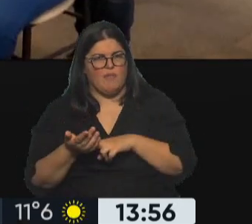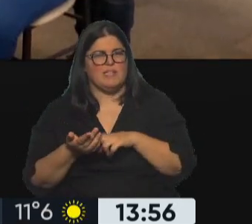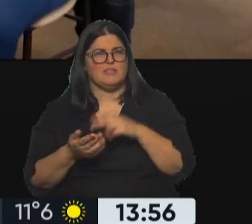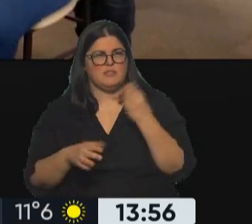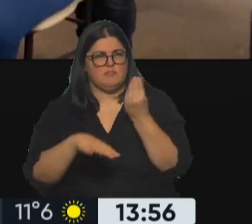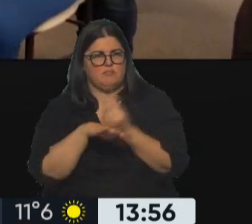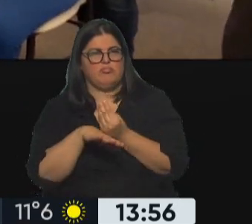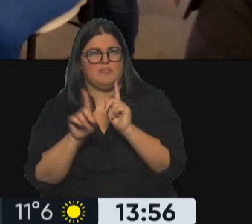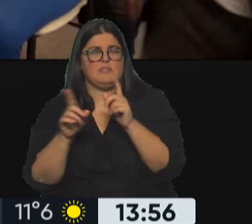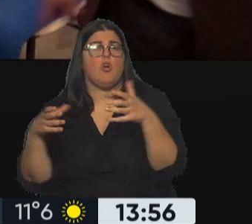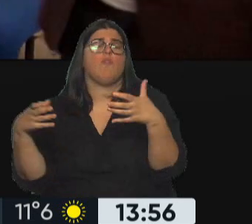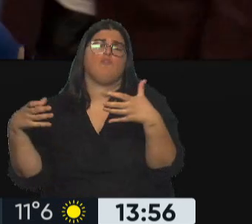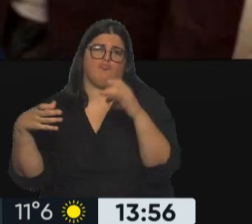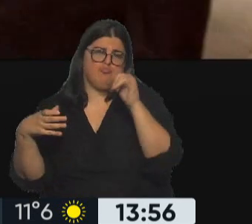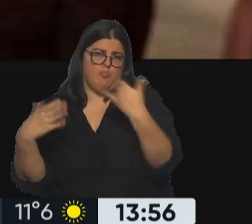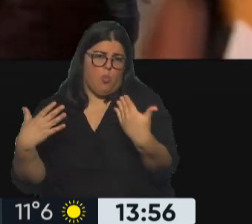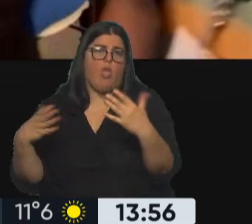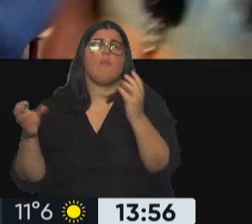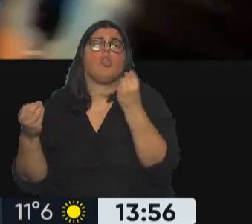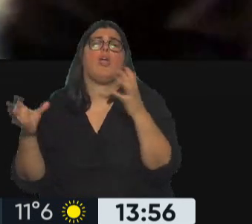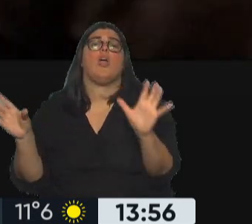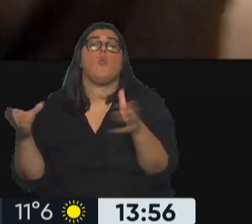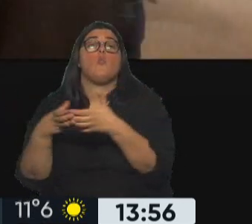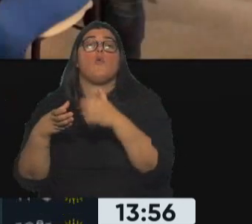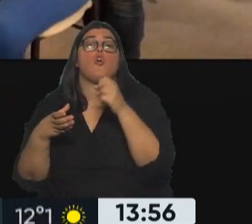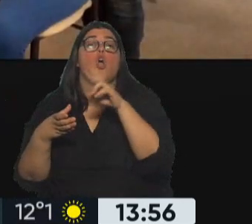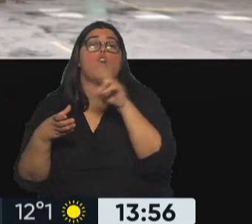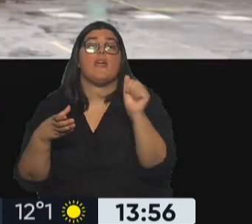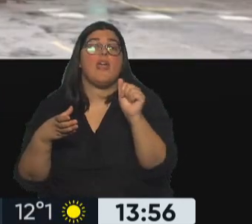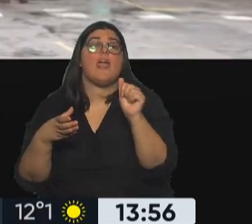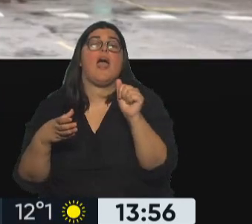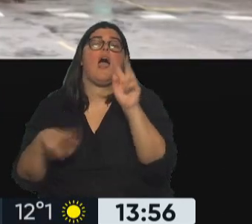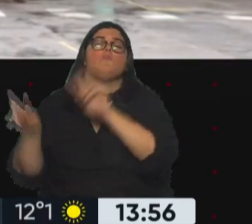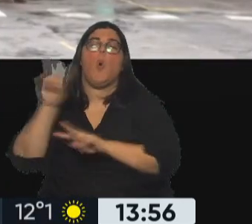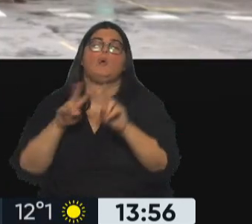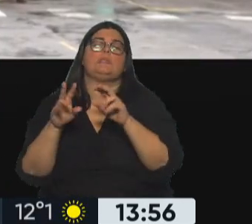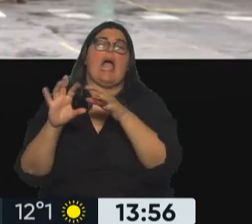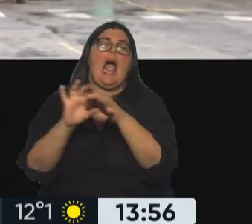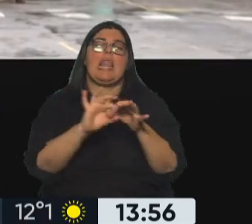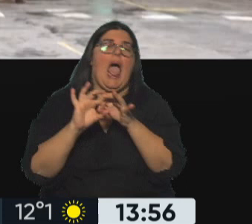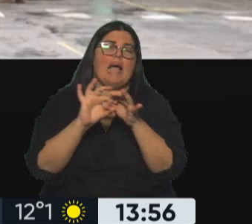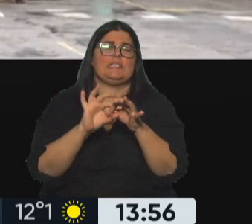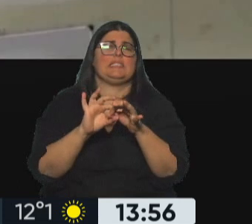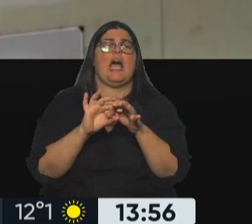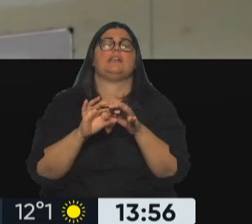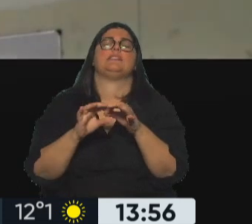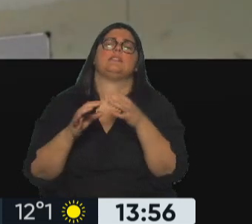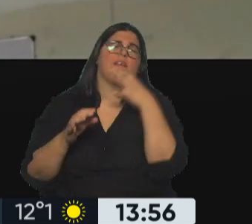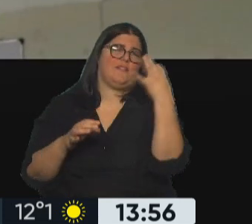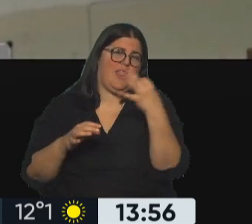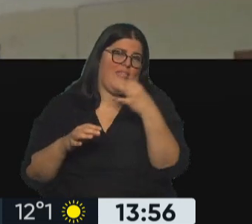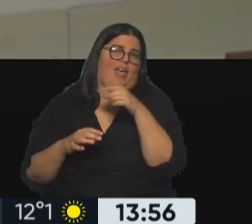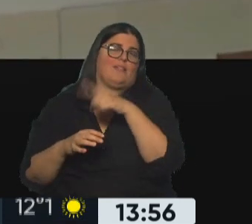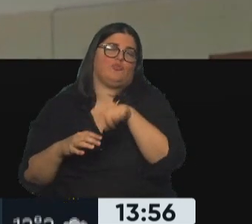pretende confirmar su postura y no construir en cierta medida algunas alianzas de las cuales duda legítimamente que puedan